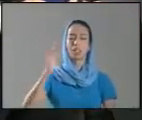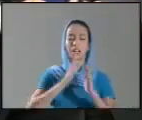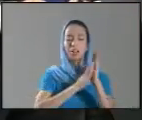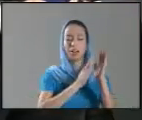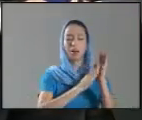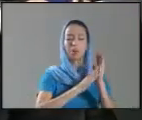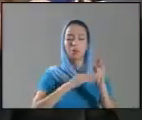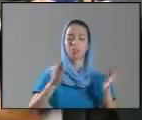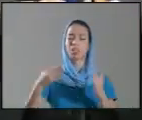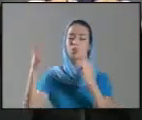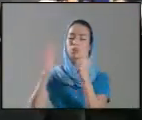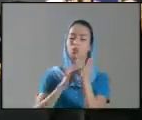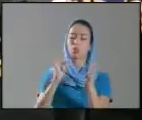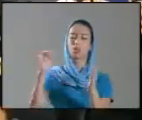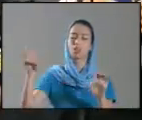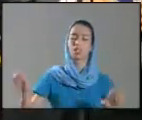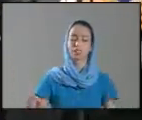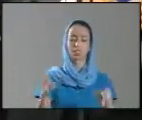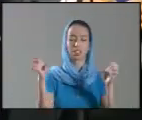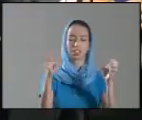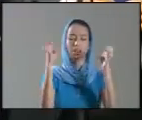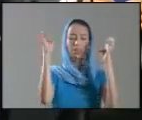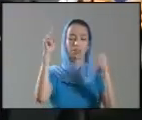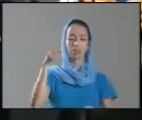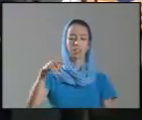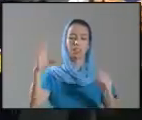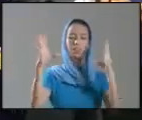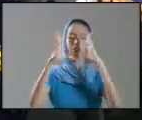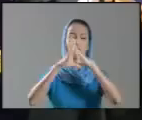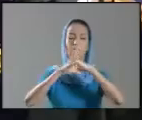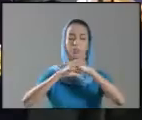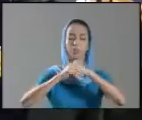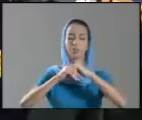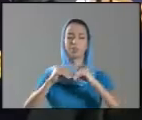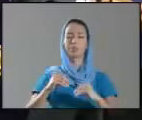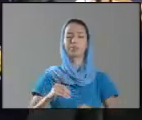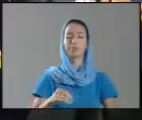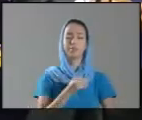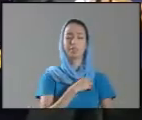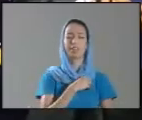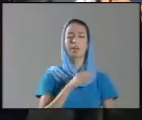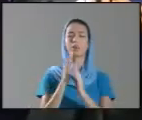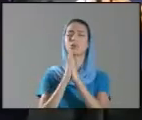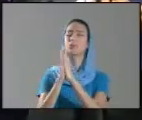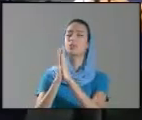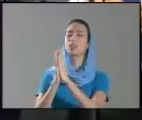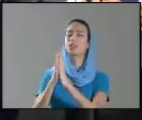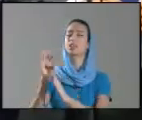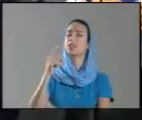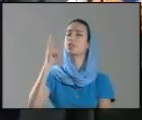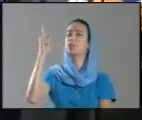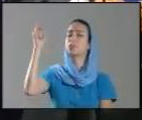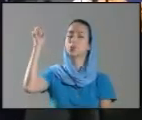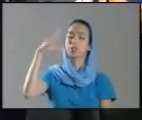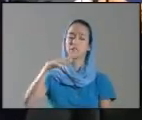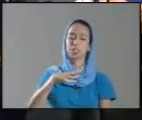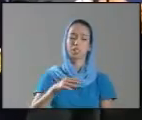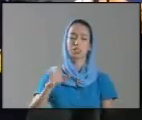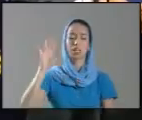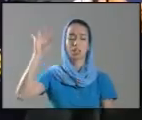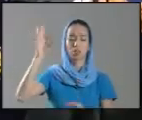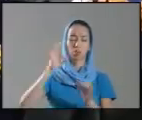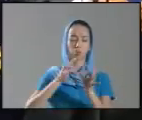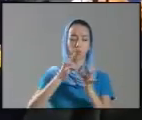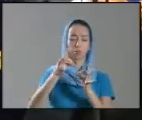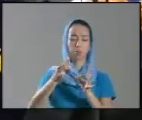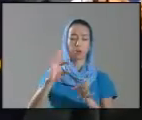de bendición, Señor, y no de maldición. Oh Padre, te alabamos, te glorificamos, te exaltamos,